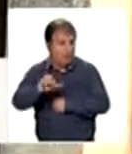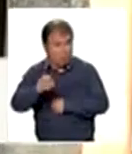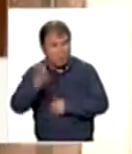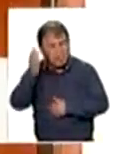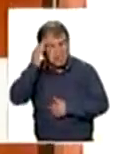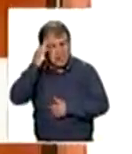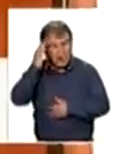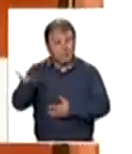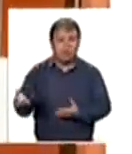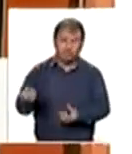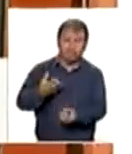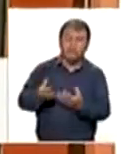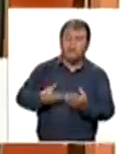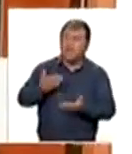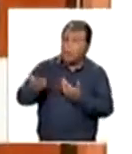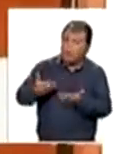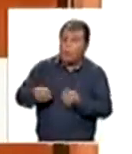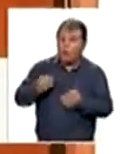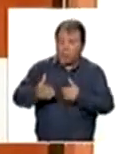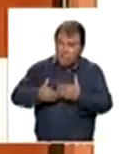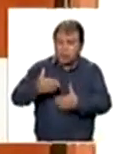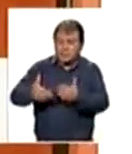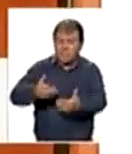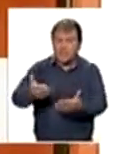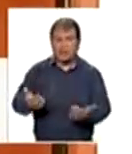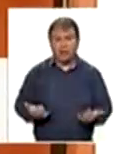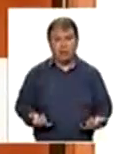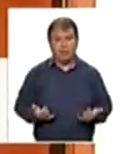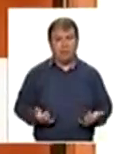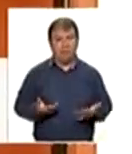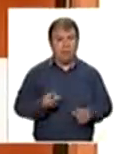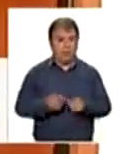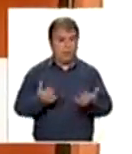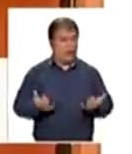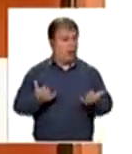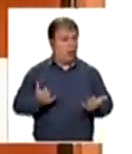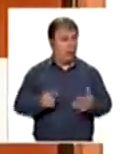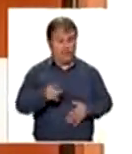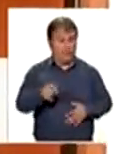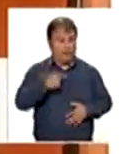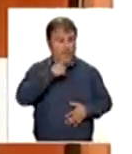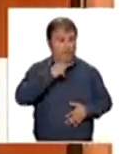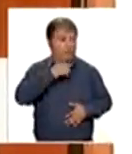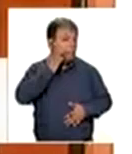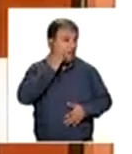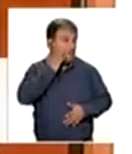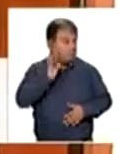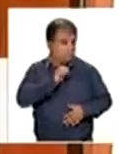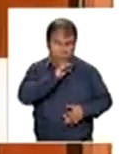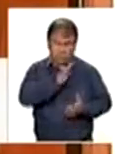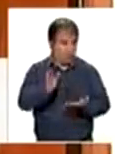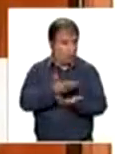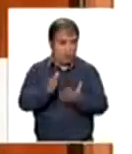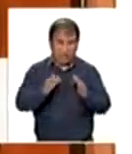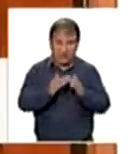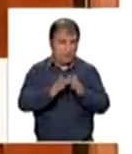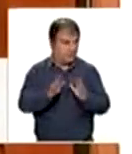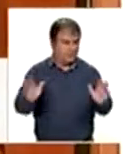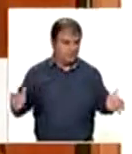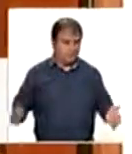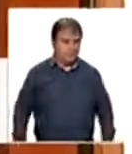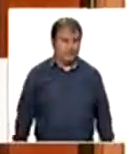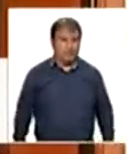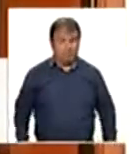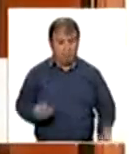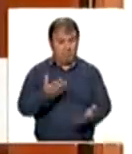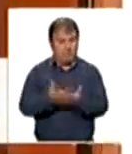saber cómo se va a proceder en este caso. Pero en este momento ella, como nos han indicado, no se encuentra en casa. Bien, bien,